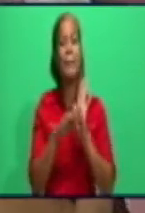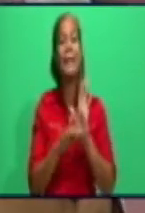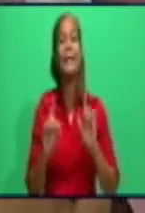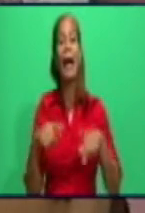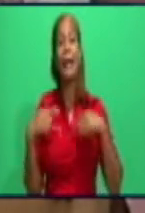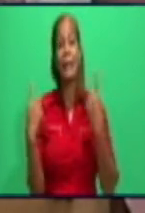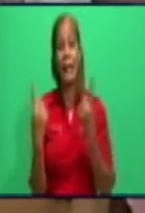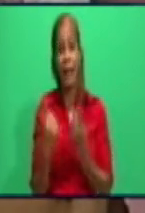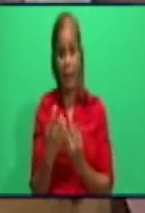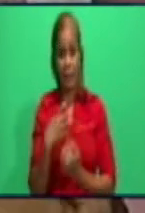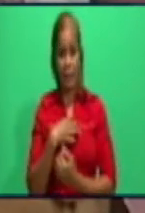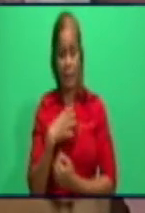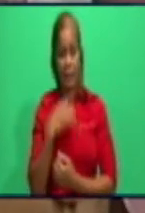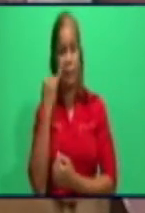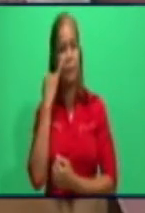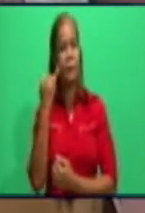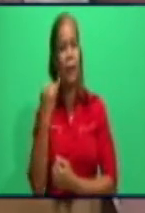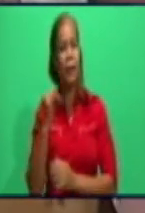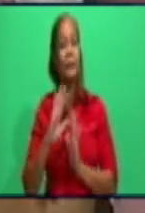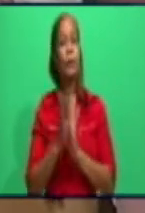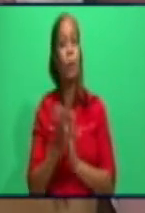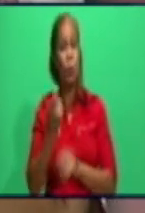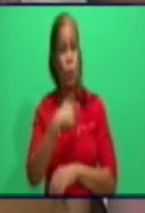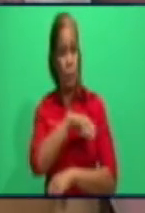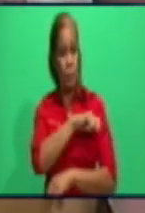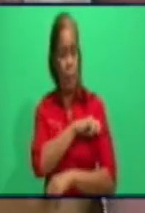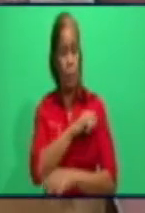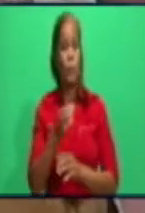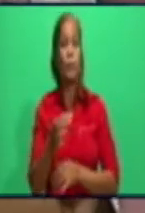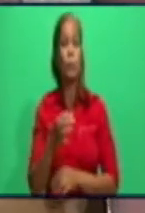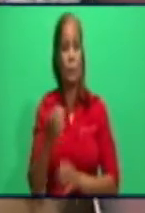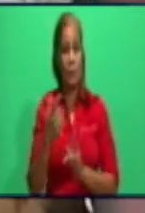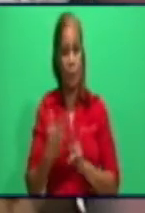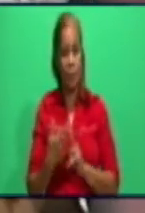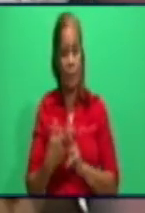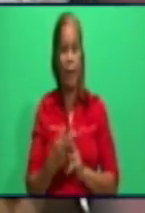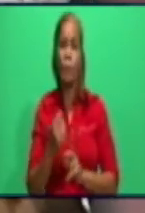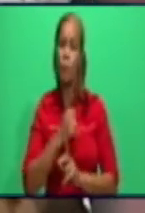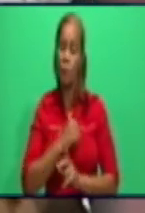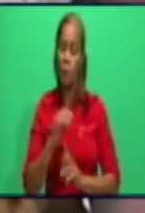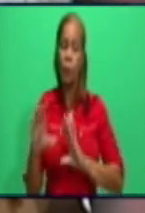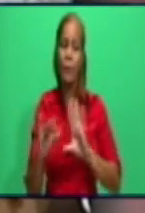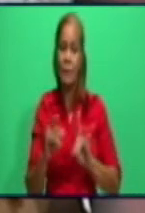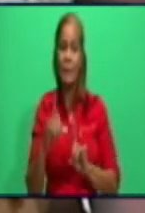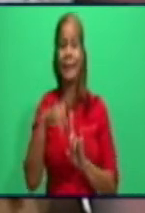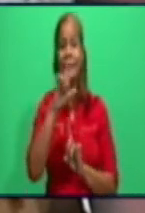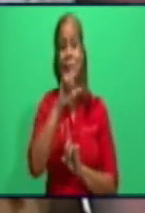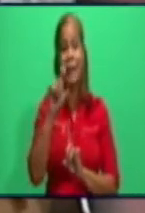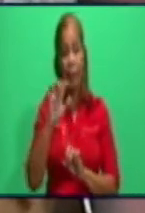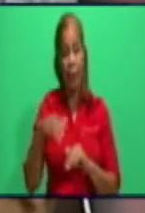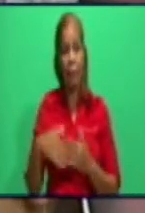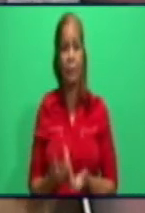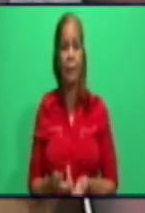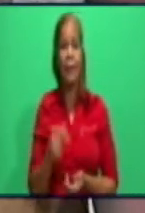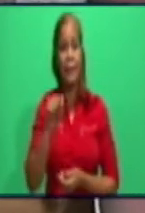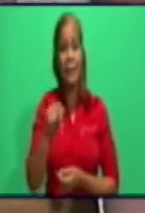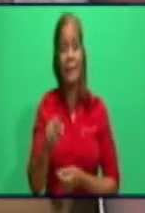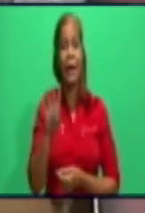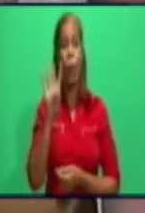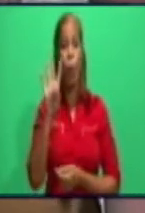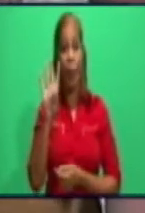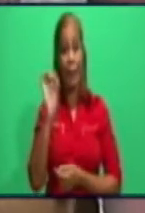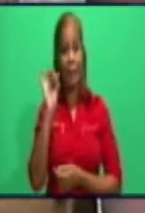son de interés de nuestro pueblo. Y después hacer referencia específicamente al tema. Y de esas 47